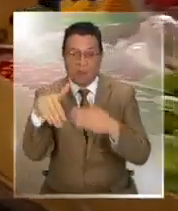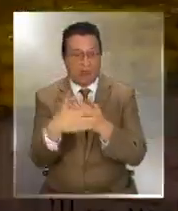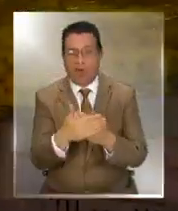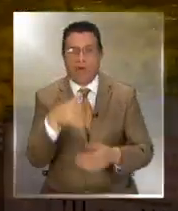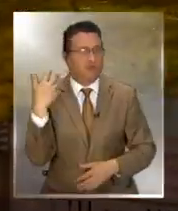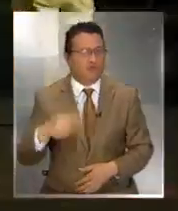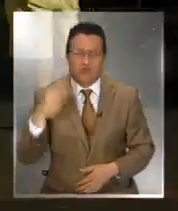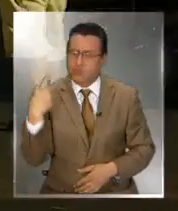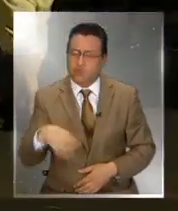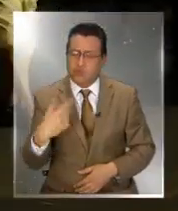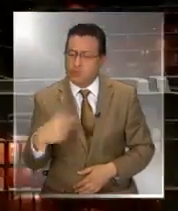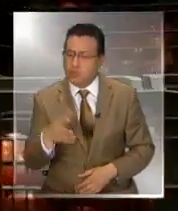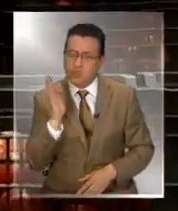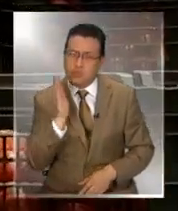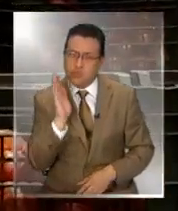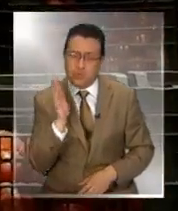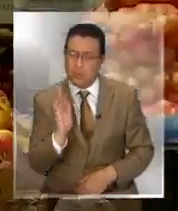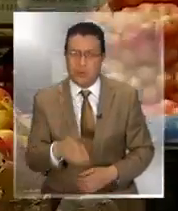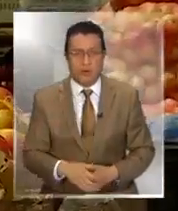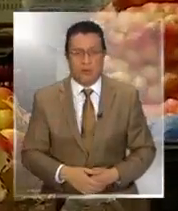full.